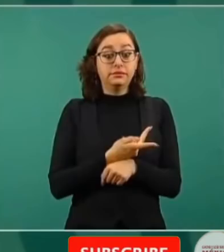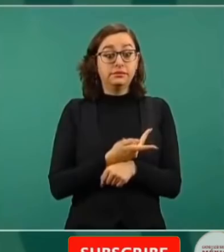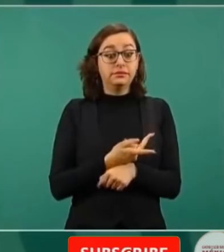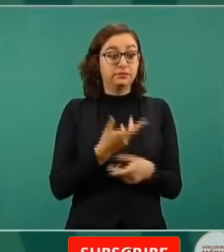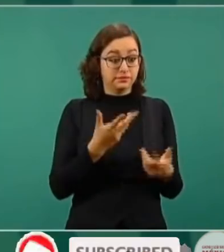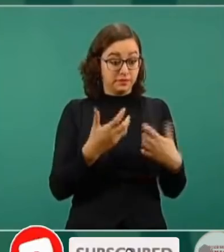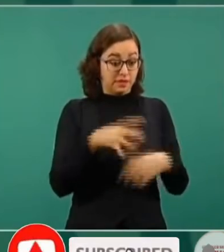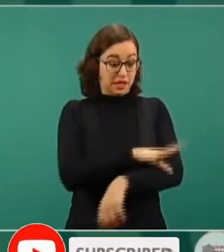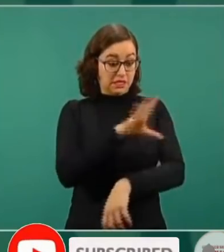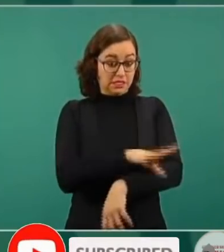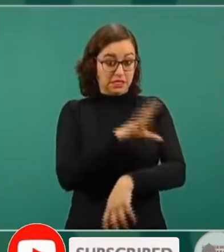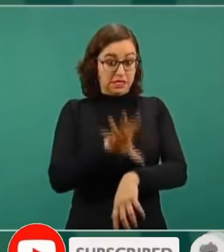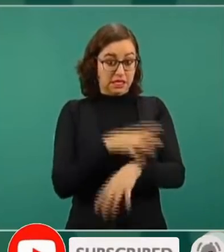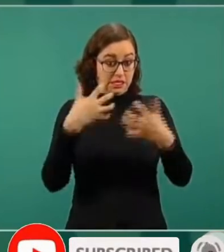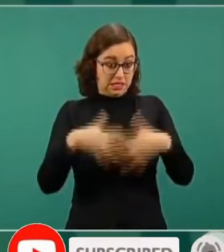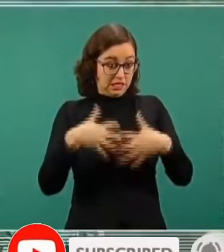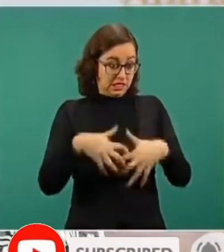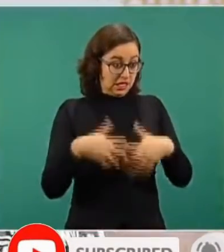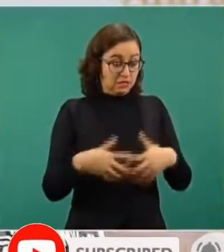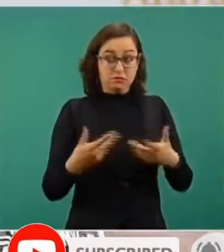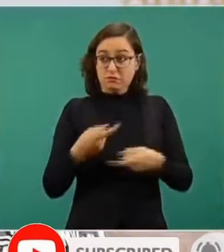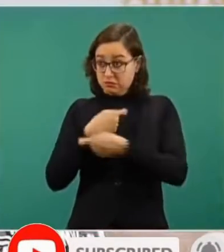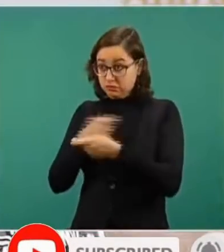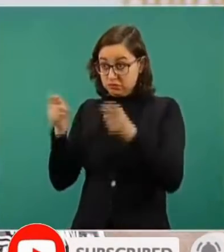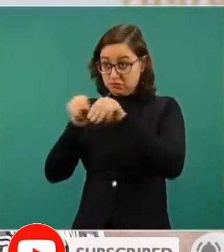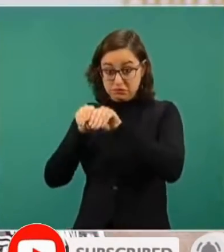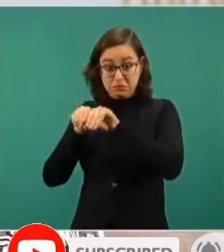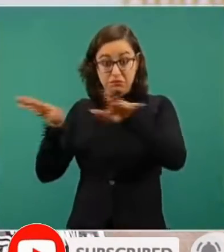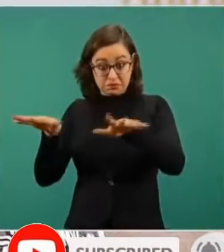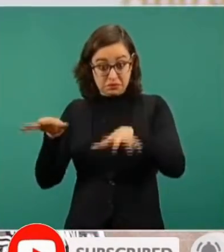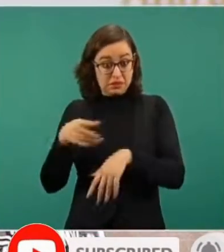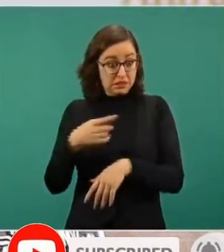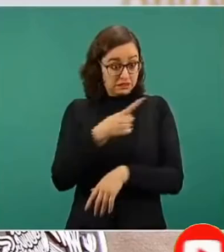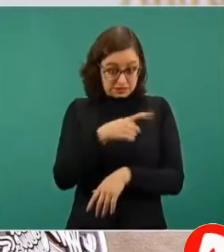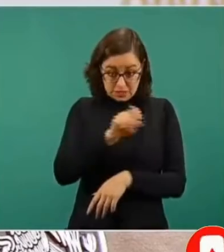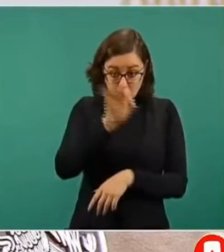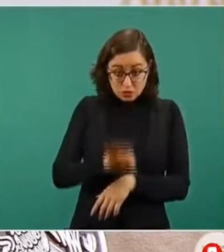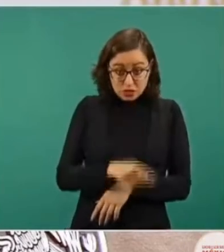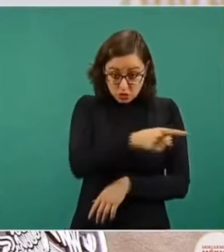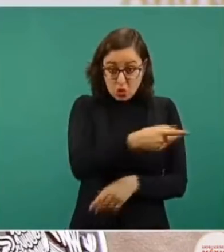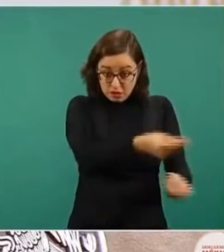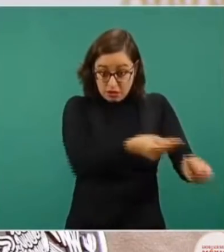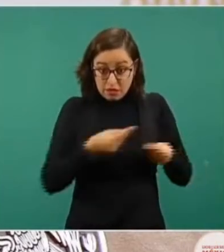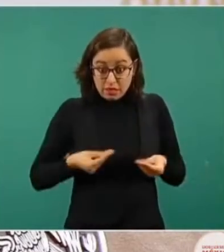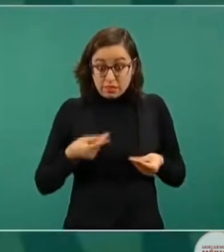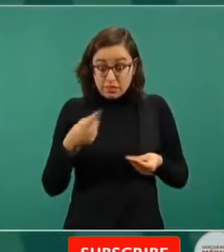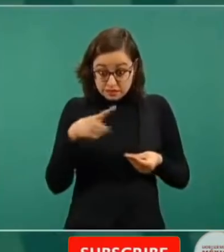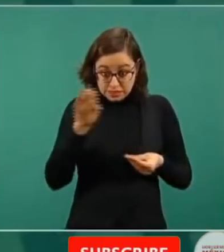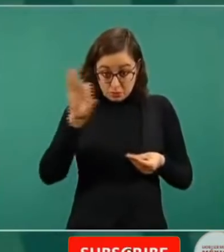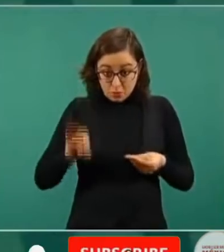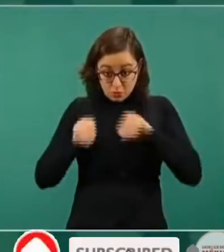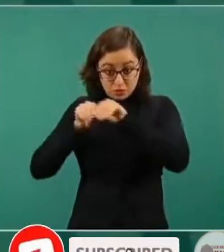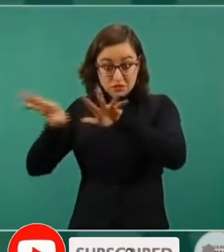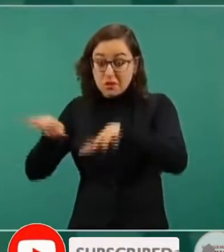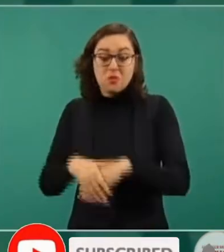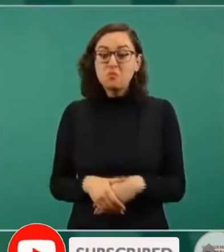100%, sino que de repente 70%, 80%, y les tenemos que pagar, porque así está en la ley, el 100%, aunque no